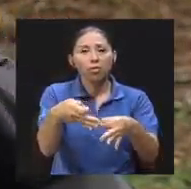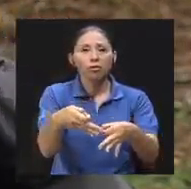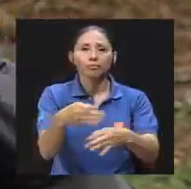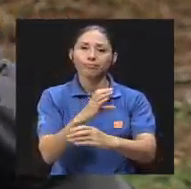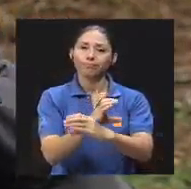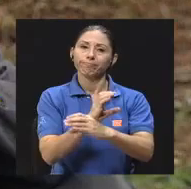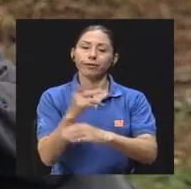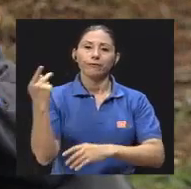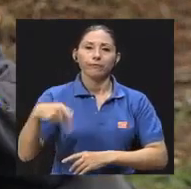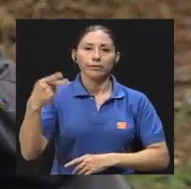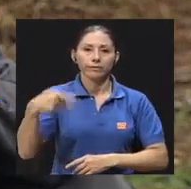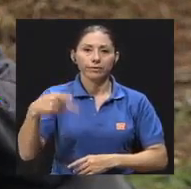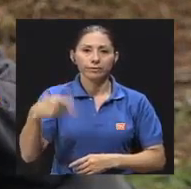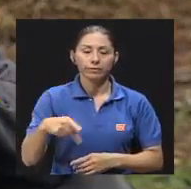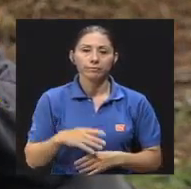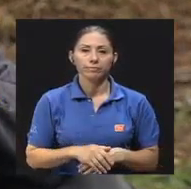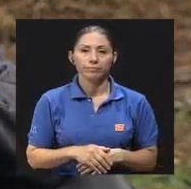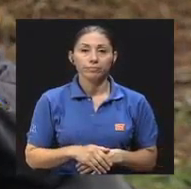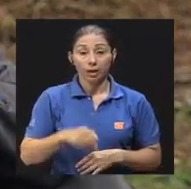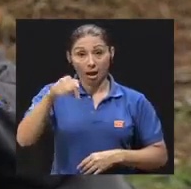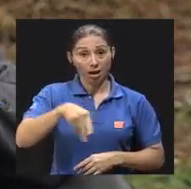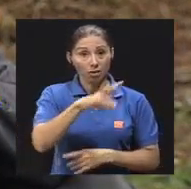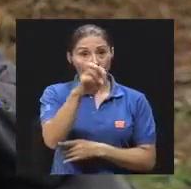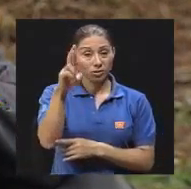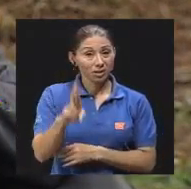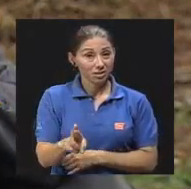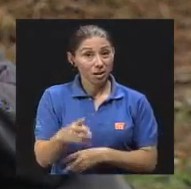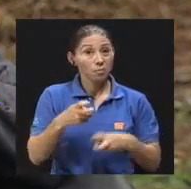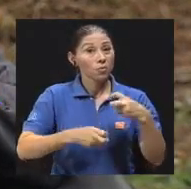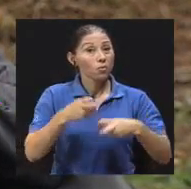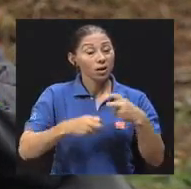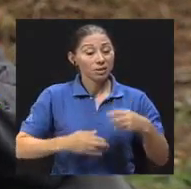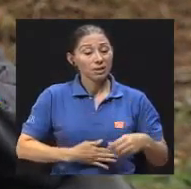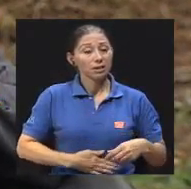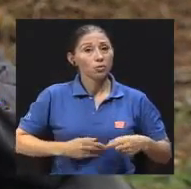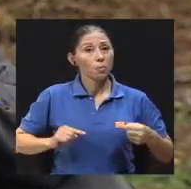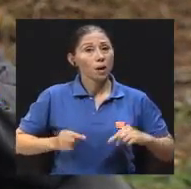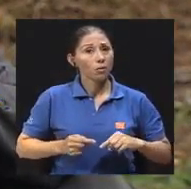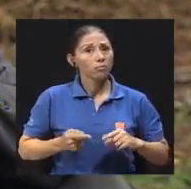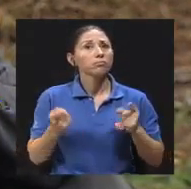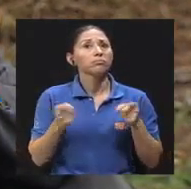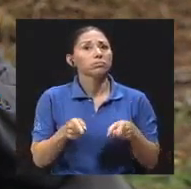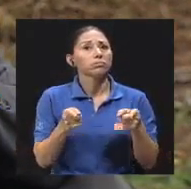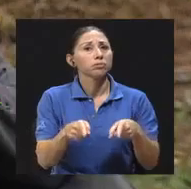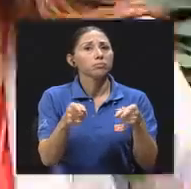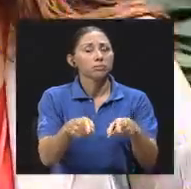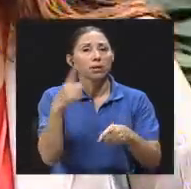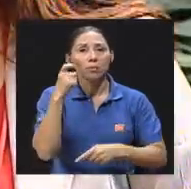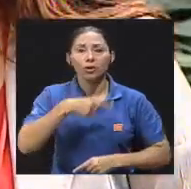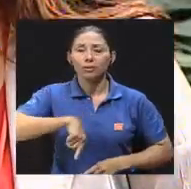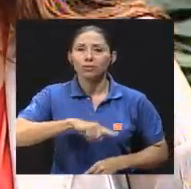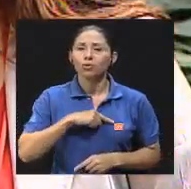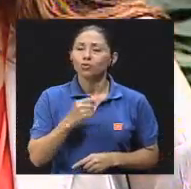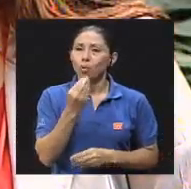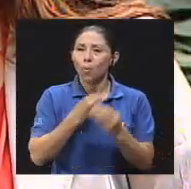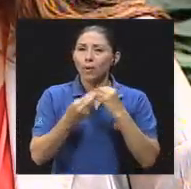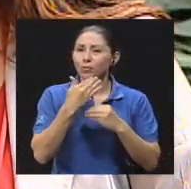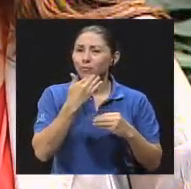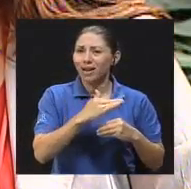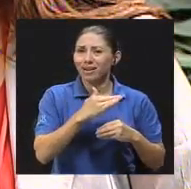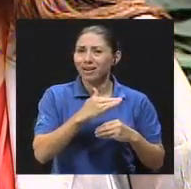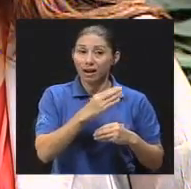gran riesgo. En nuestro país los males digestivos son muy frecuentes porque comemos muy mal, pero no la